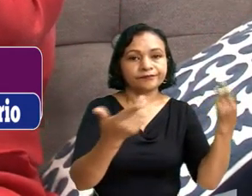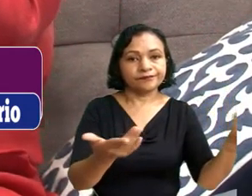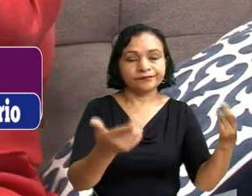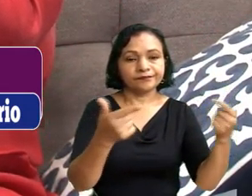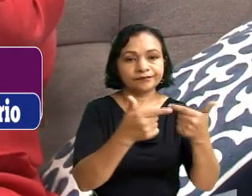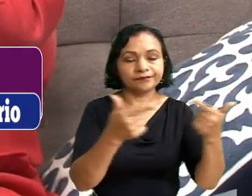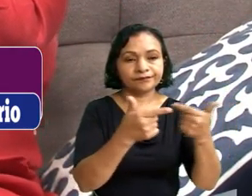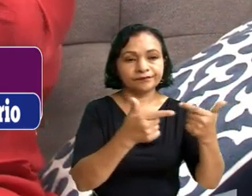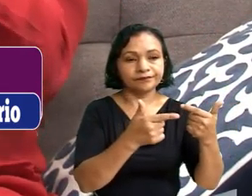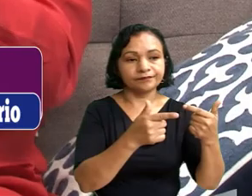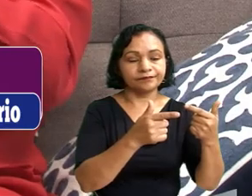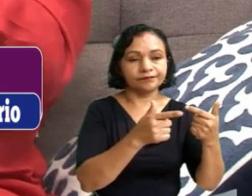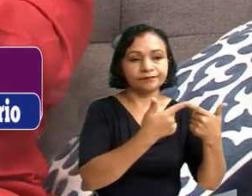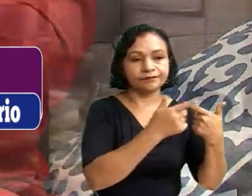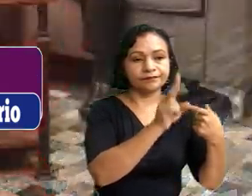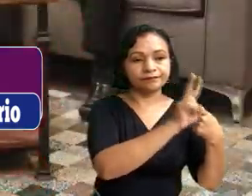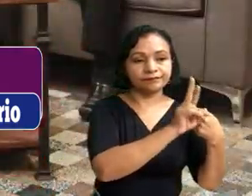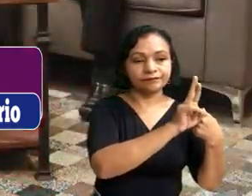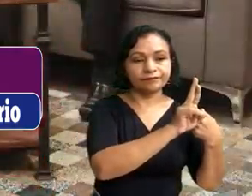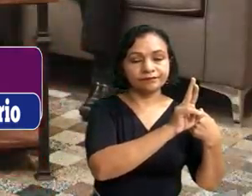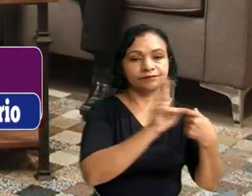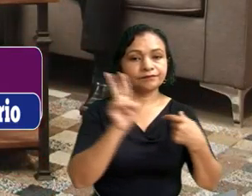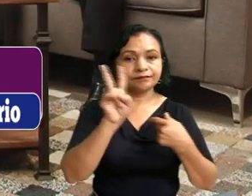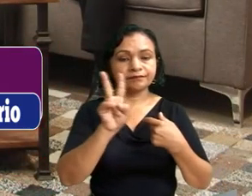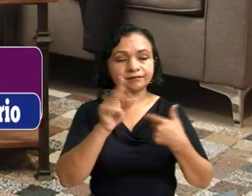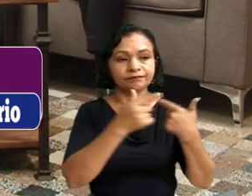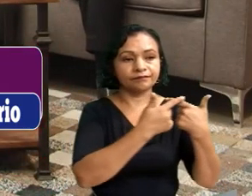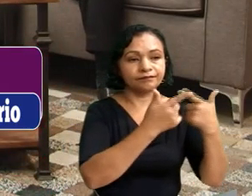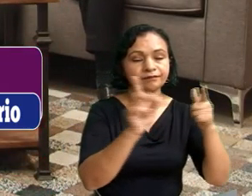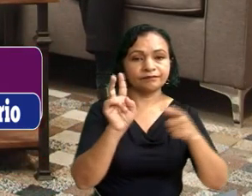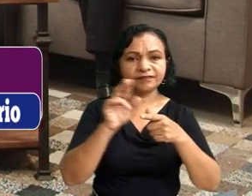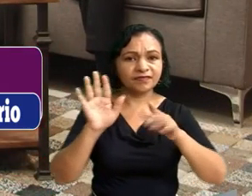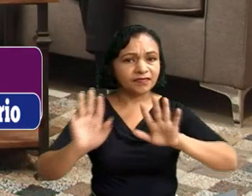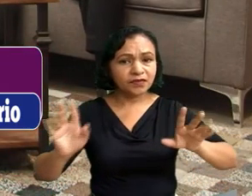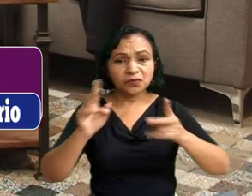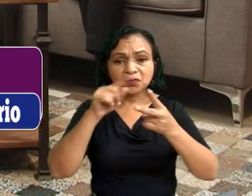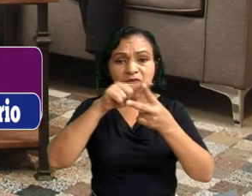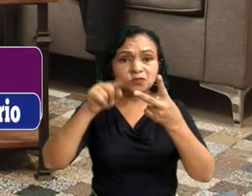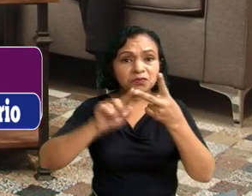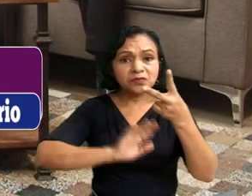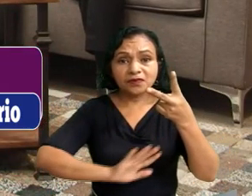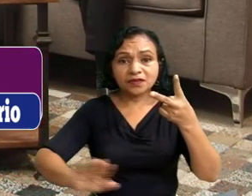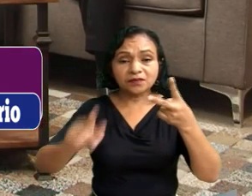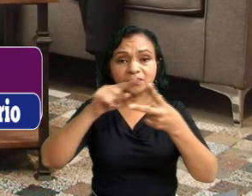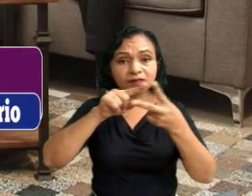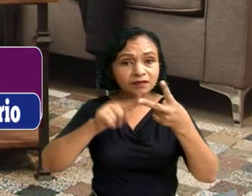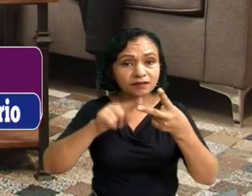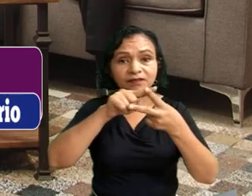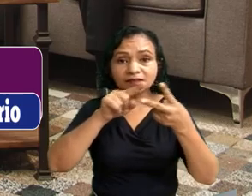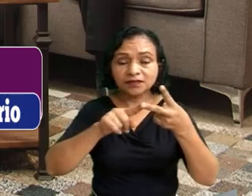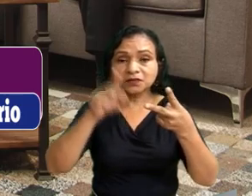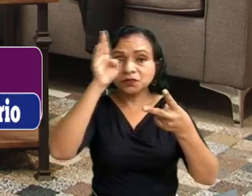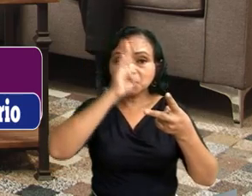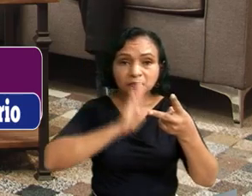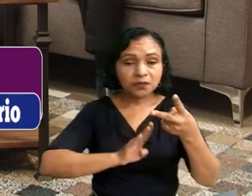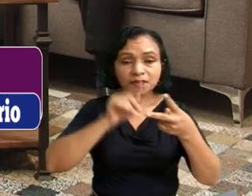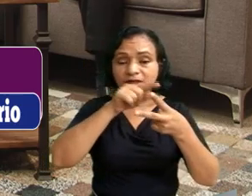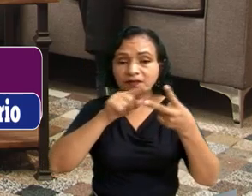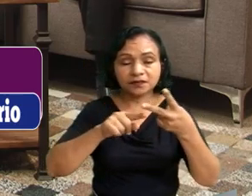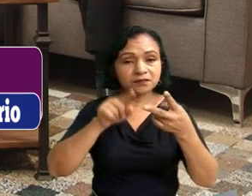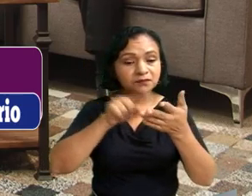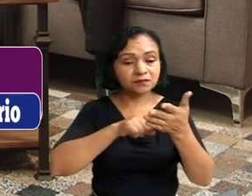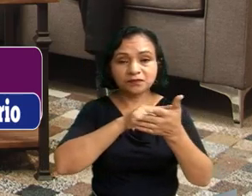eran liberales y conservadores tiempo un poco la placa legitimista democrático sobre los dos partidos pero no cambiaban por los votos